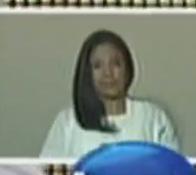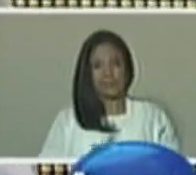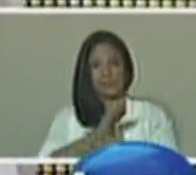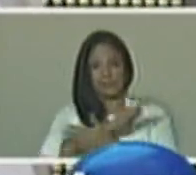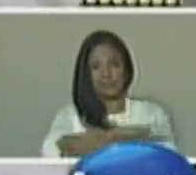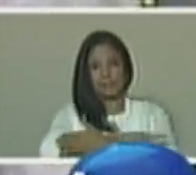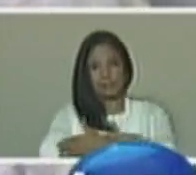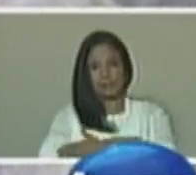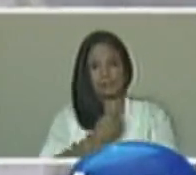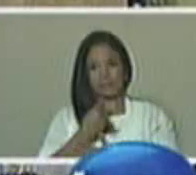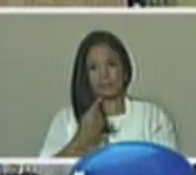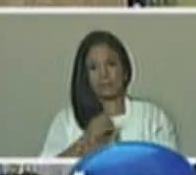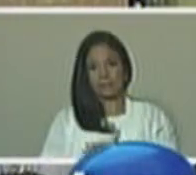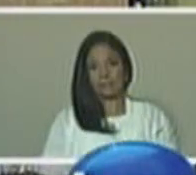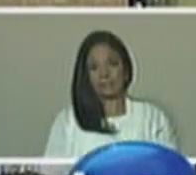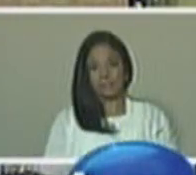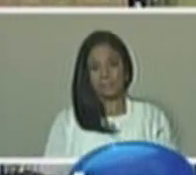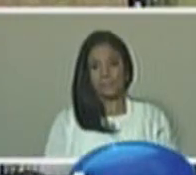Felicidades.